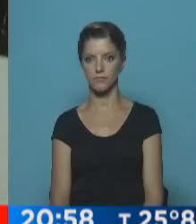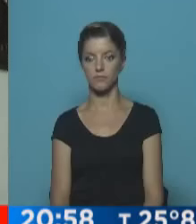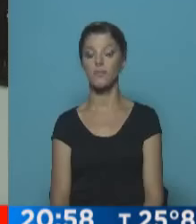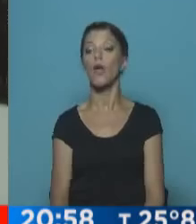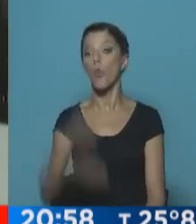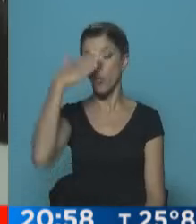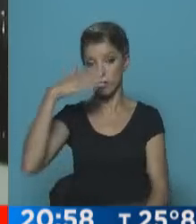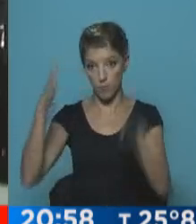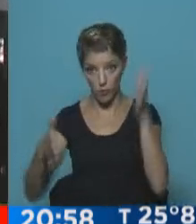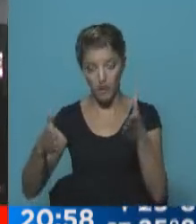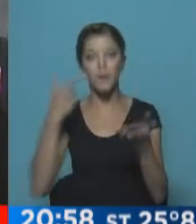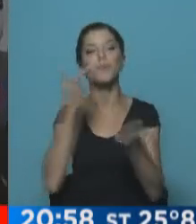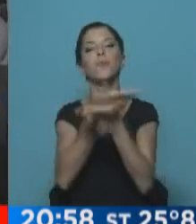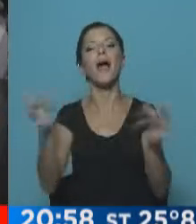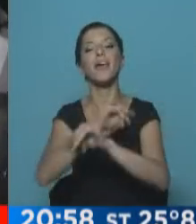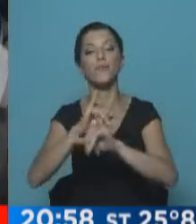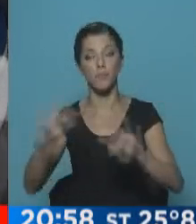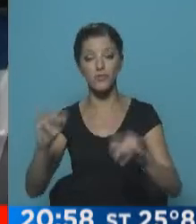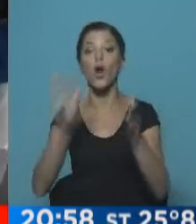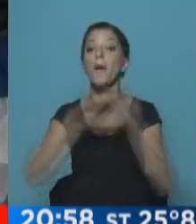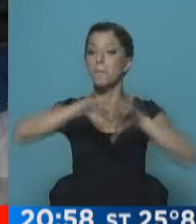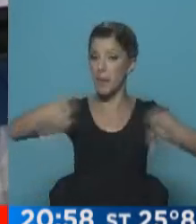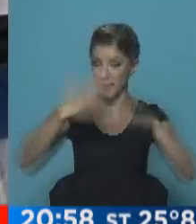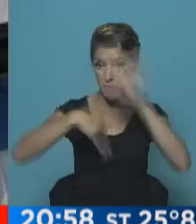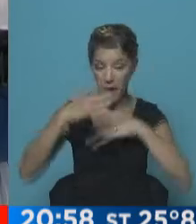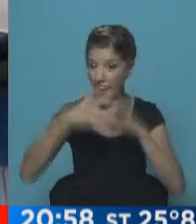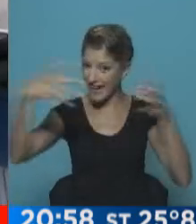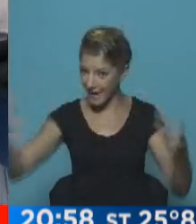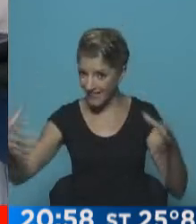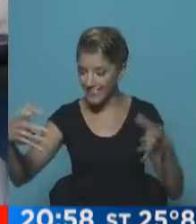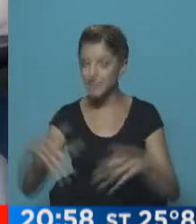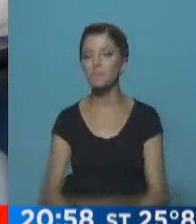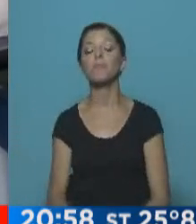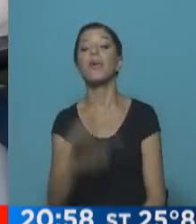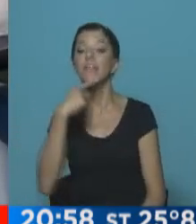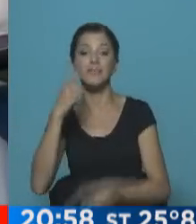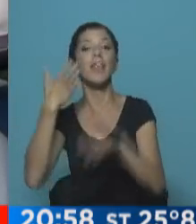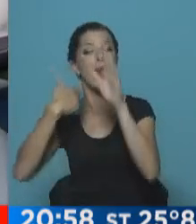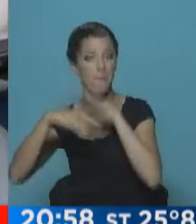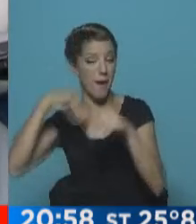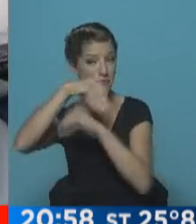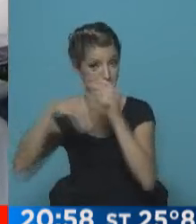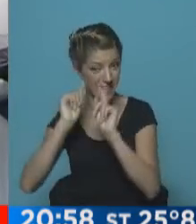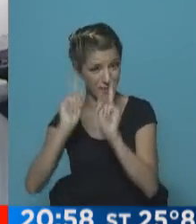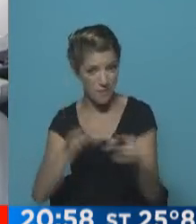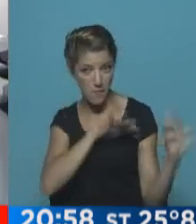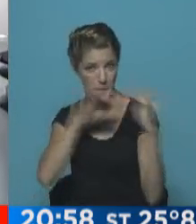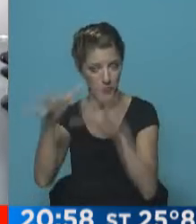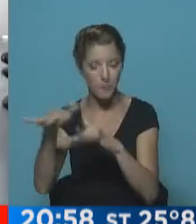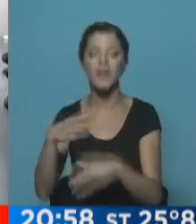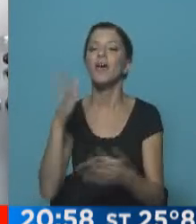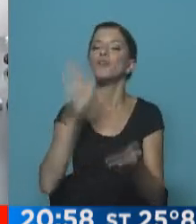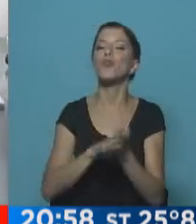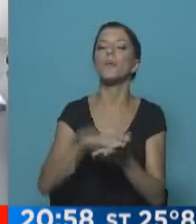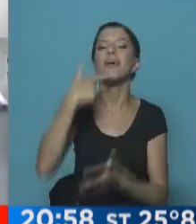Y en este último bloque los invitamos a compartir la información de las playas más extensas del Partido de la Costa y dicen que también las más familiares. Estamos hablando de San Clemente del